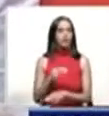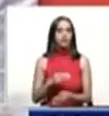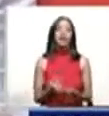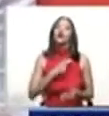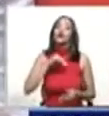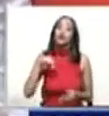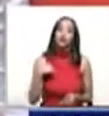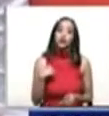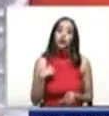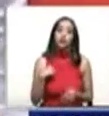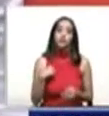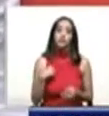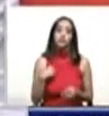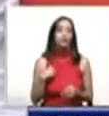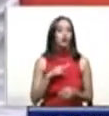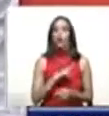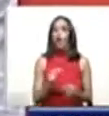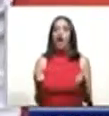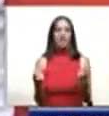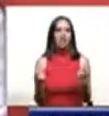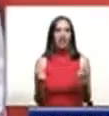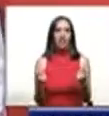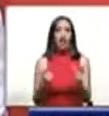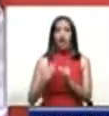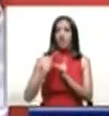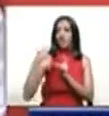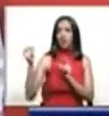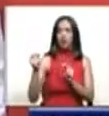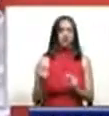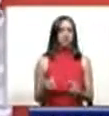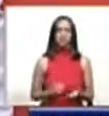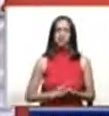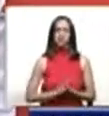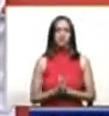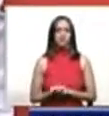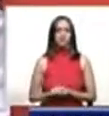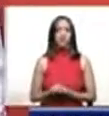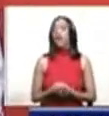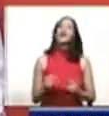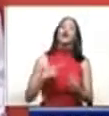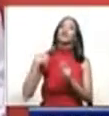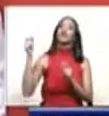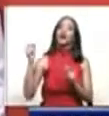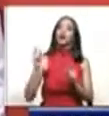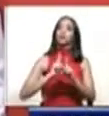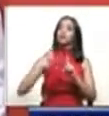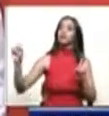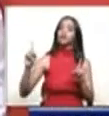Nosotros no extrañamos a los que se fueron. Los que se fueron están con nosotros.